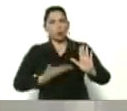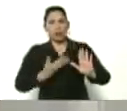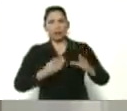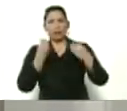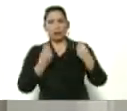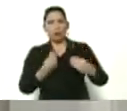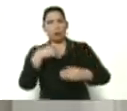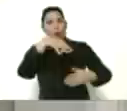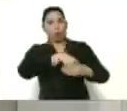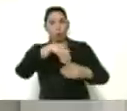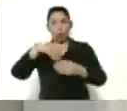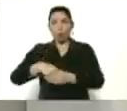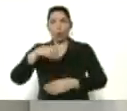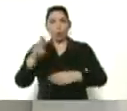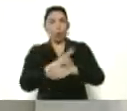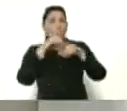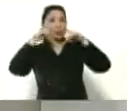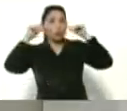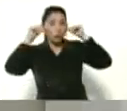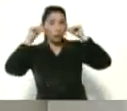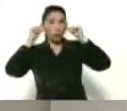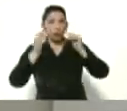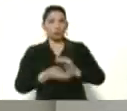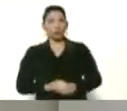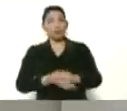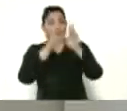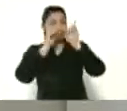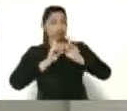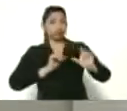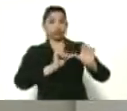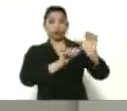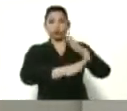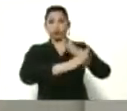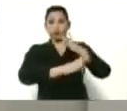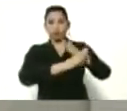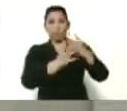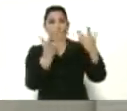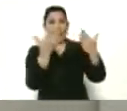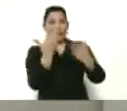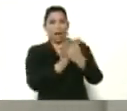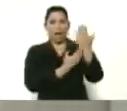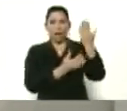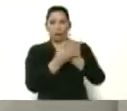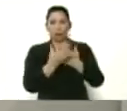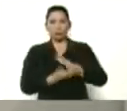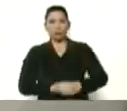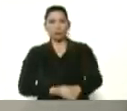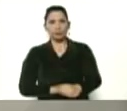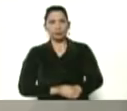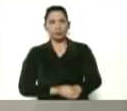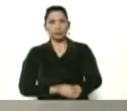de la cuarentena, el uso del tapabocas, la higiene permanente de las manos, el uso del alcohol